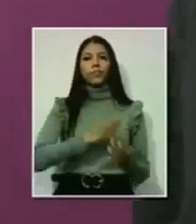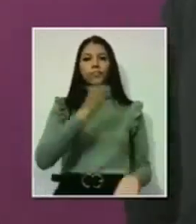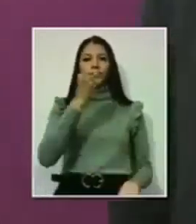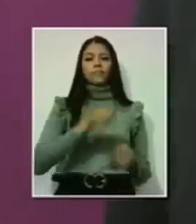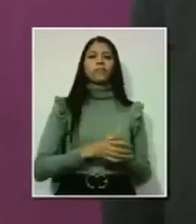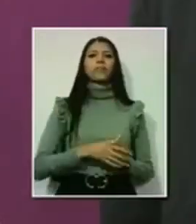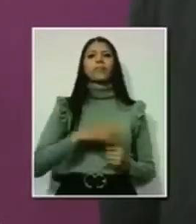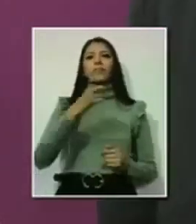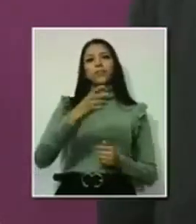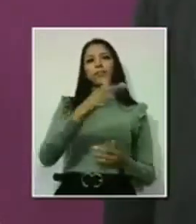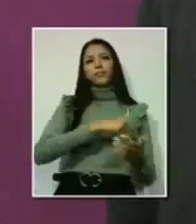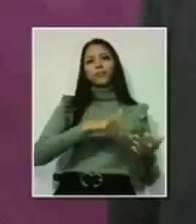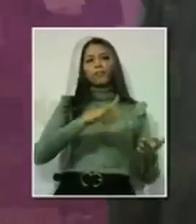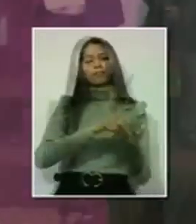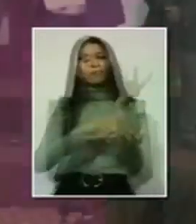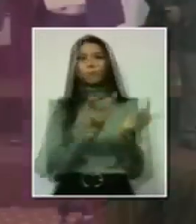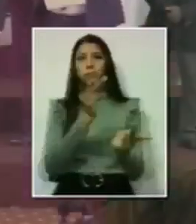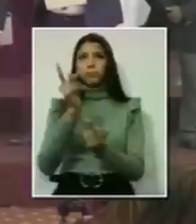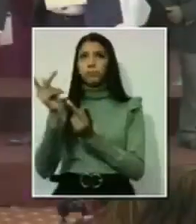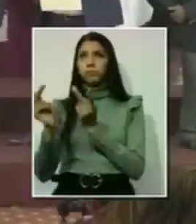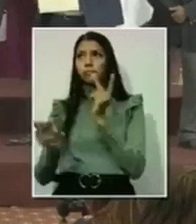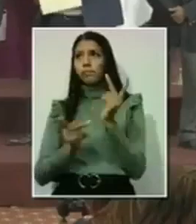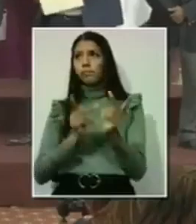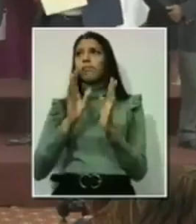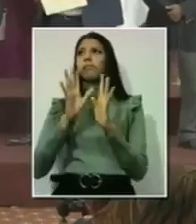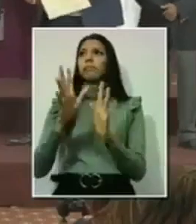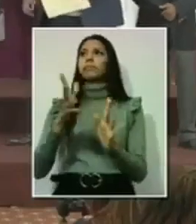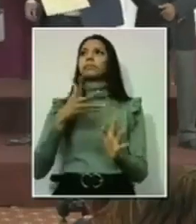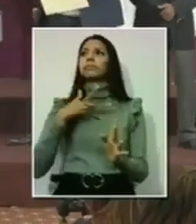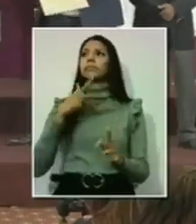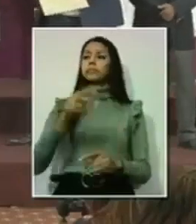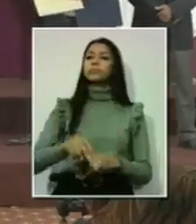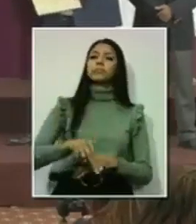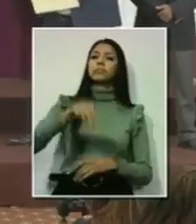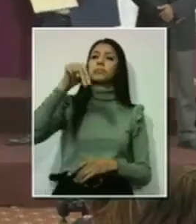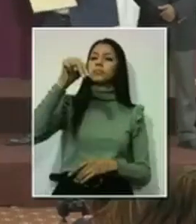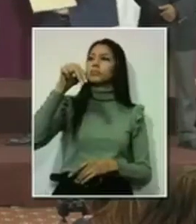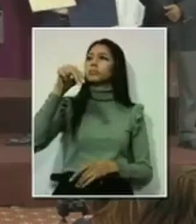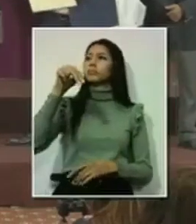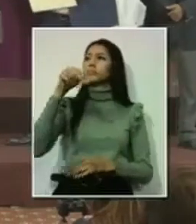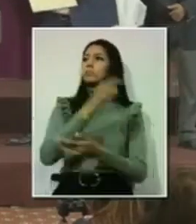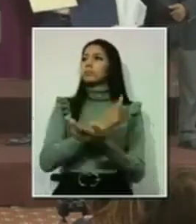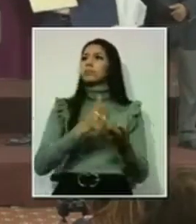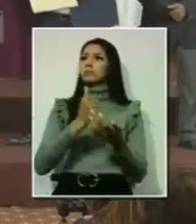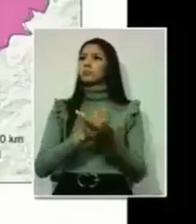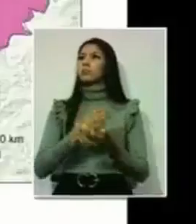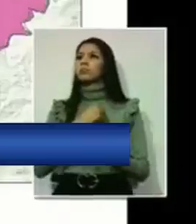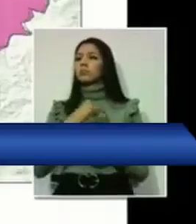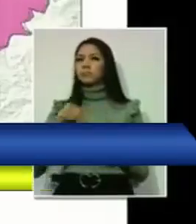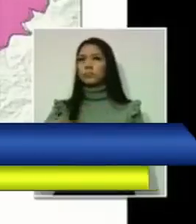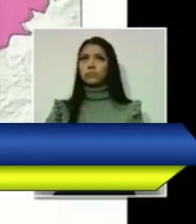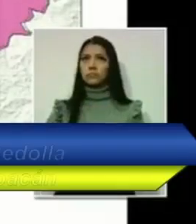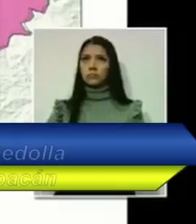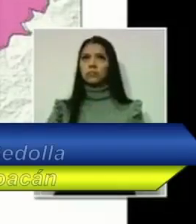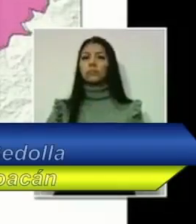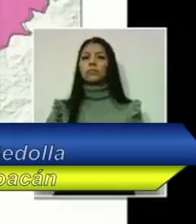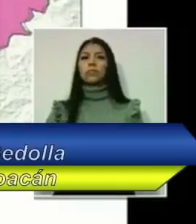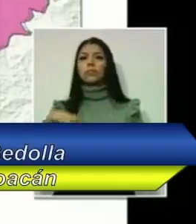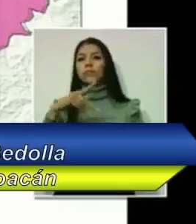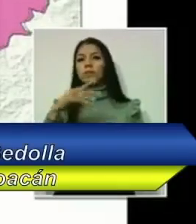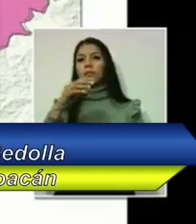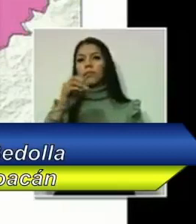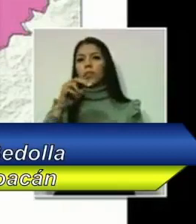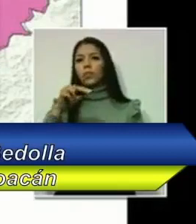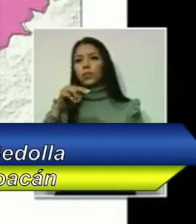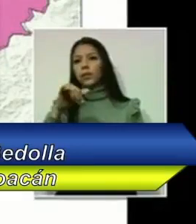estado al crearse un cinturón verde. Entonces ya vamos a cubrir el norte de la ciudad, del municipio, y el